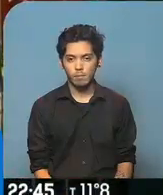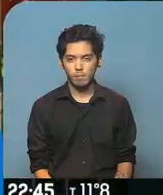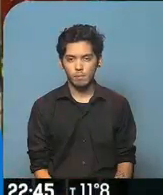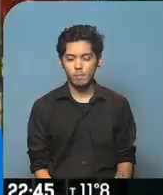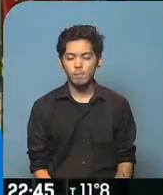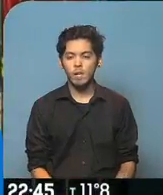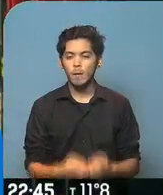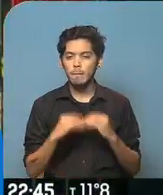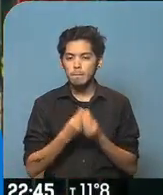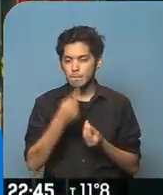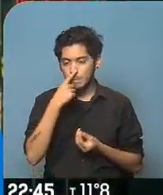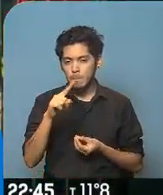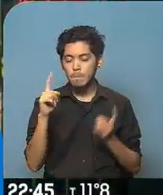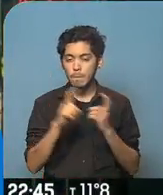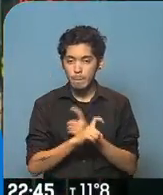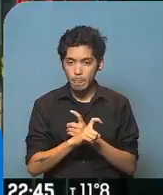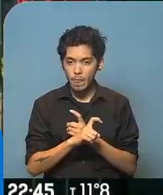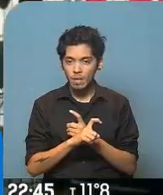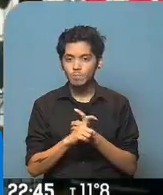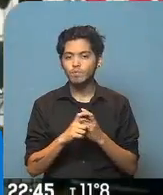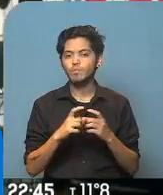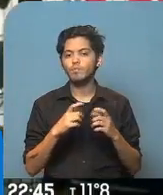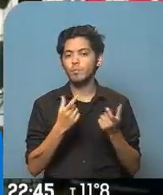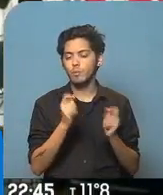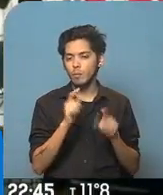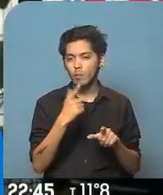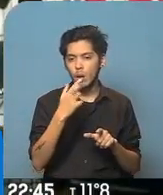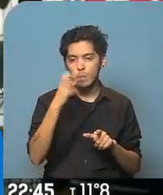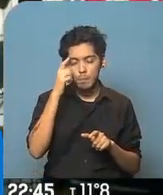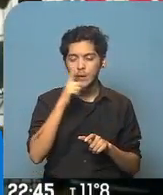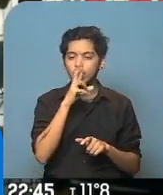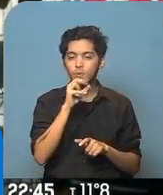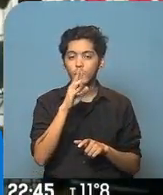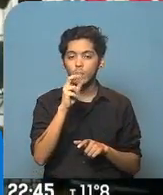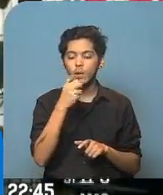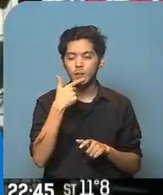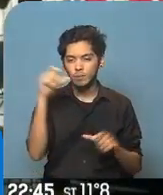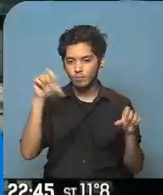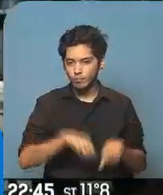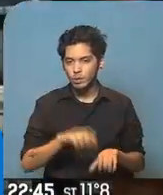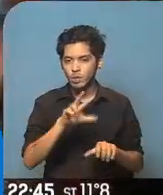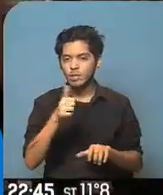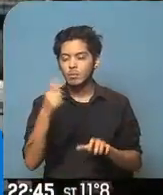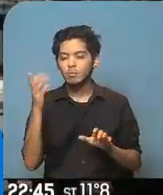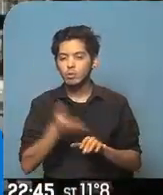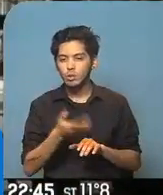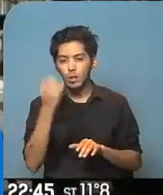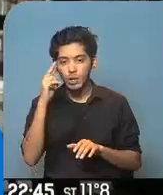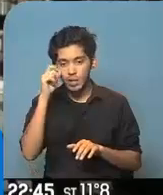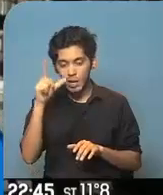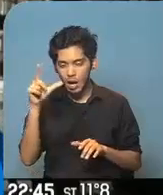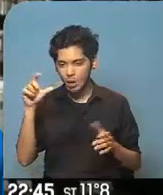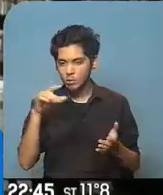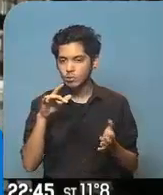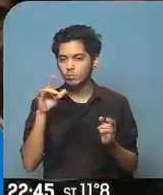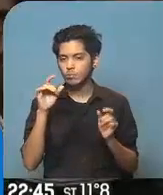Como resultado de la crisis, las acciones de Petrobras cayeron un 36% y el real tocó su valor más bajo con